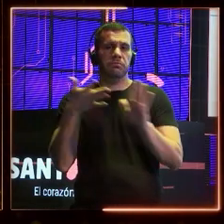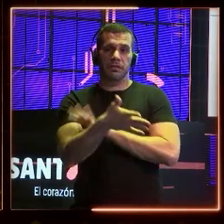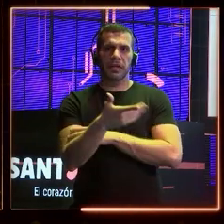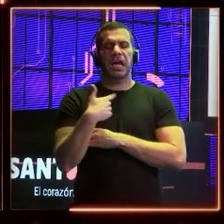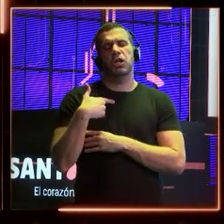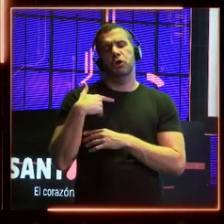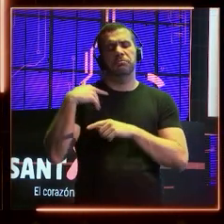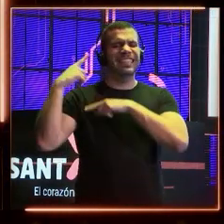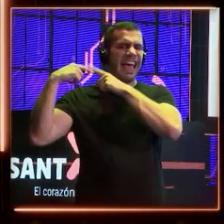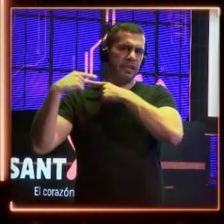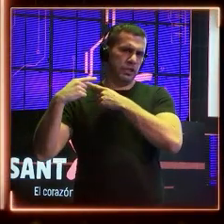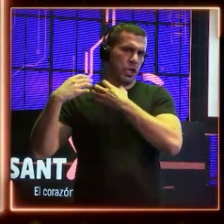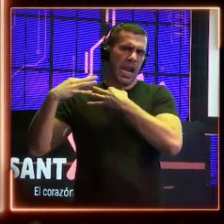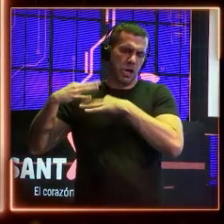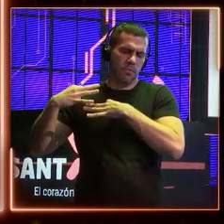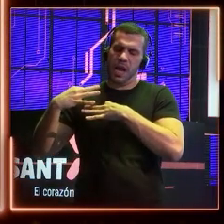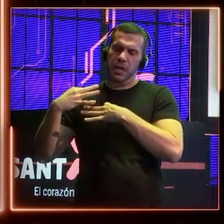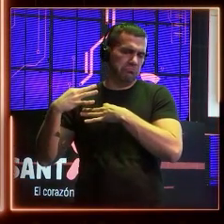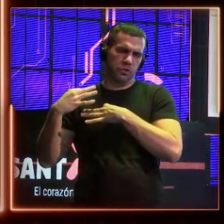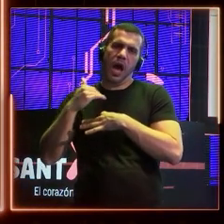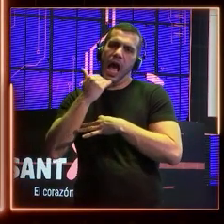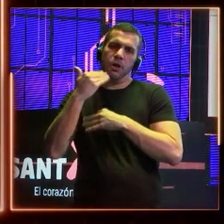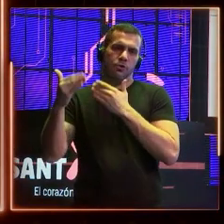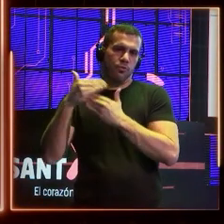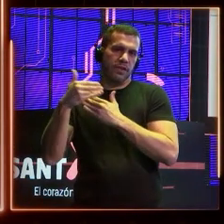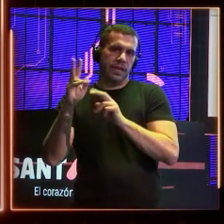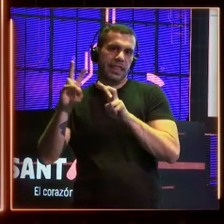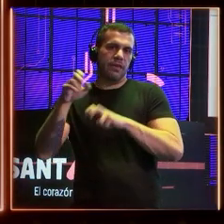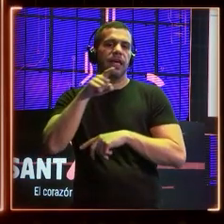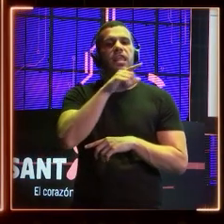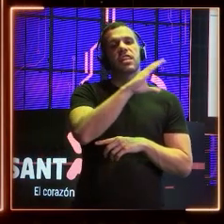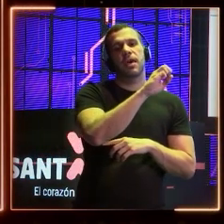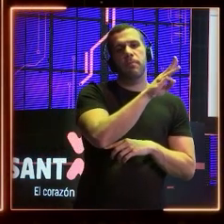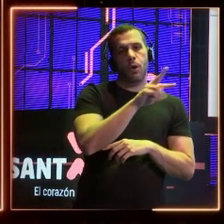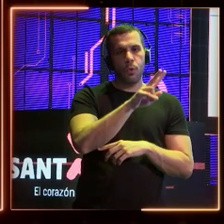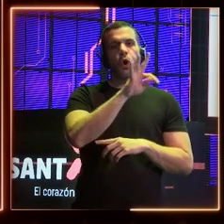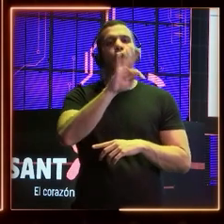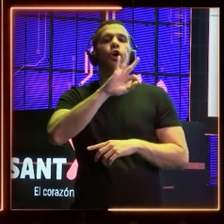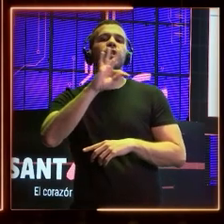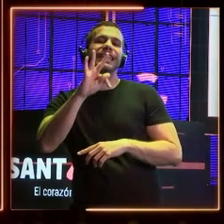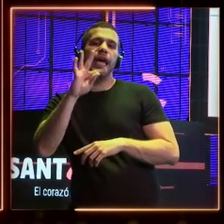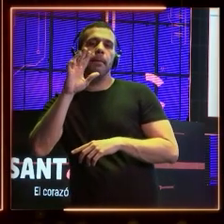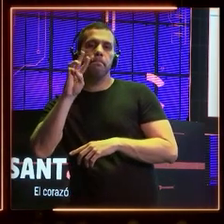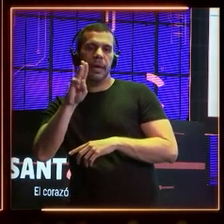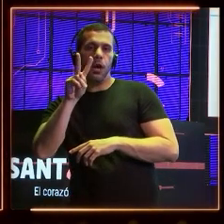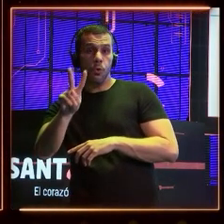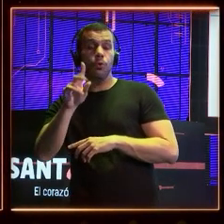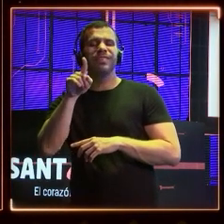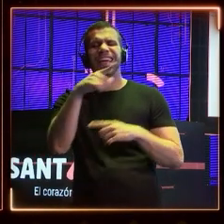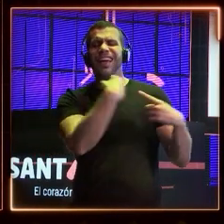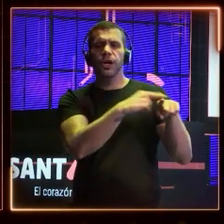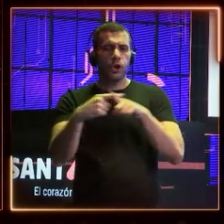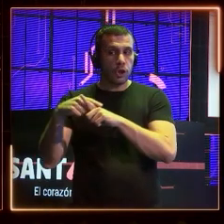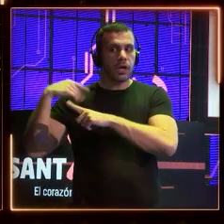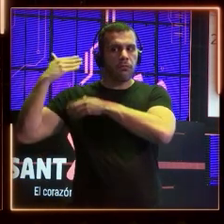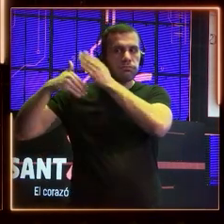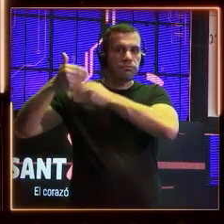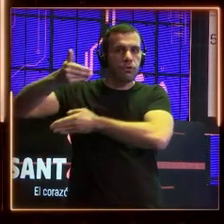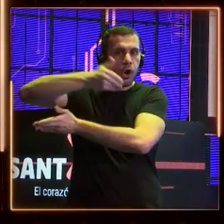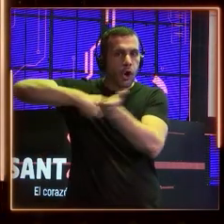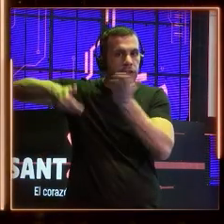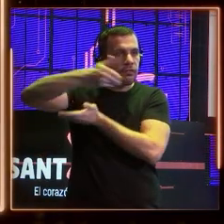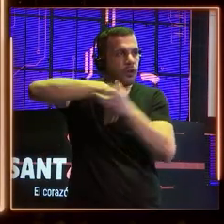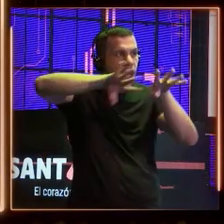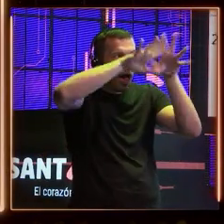tradicionales se utilizan más las tipo gpus o tpus y muchas de las otras cosas que hemos ido contribuyendo de forma abierta con el